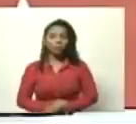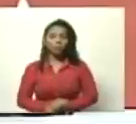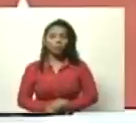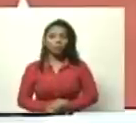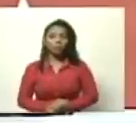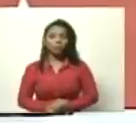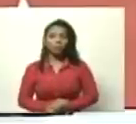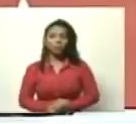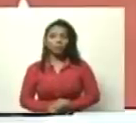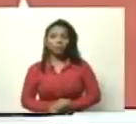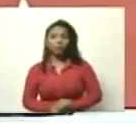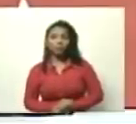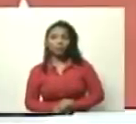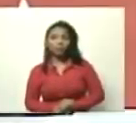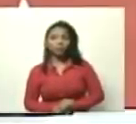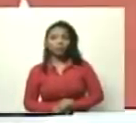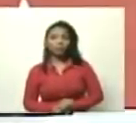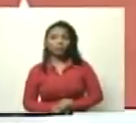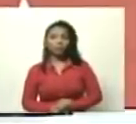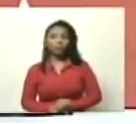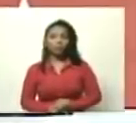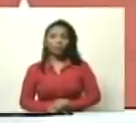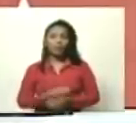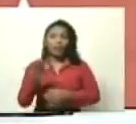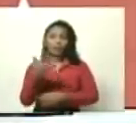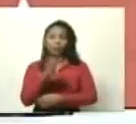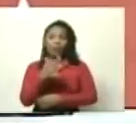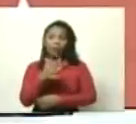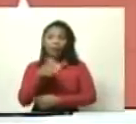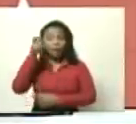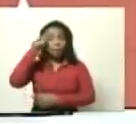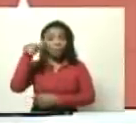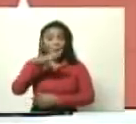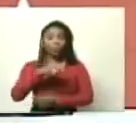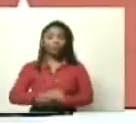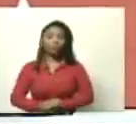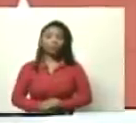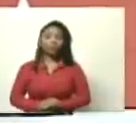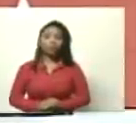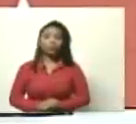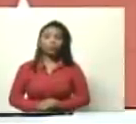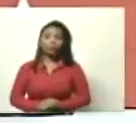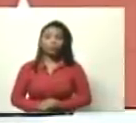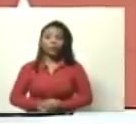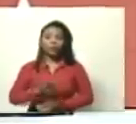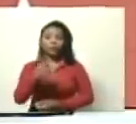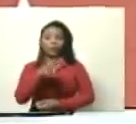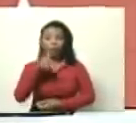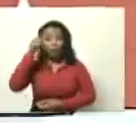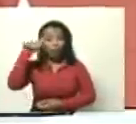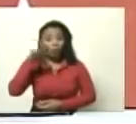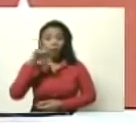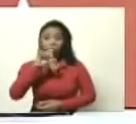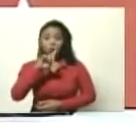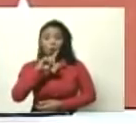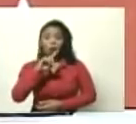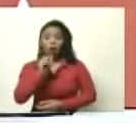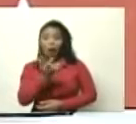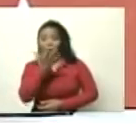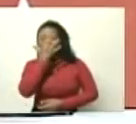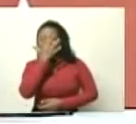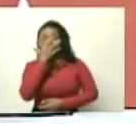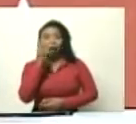Parecer. Que se parezca a su pueblo. Que se parezca a su pueblo, que no sea un disfraz, sino que se